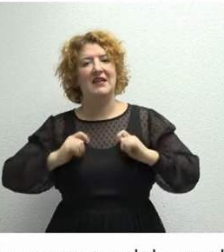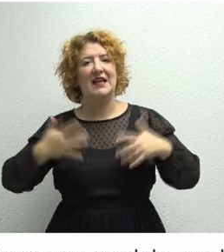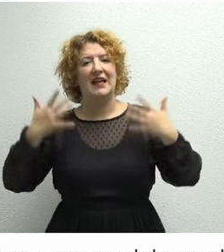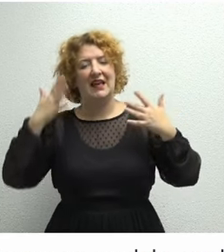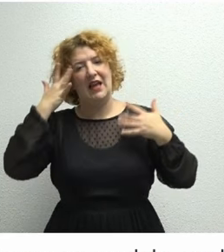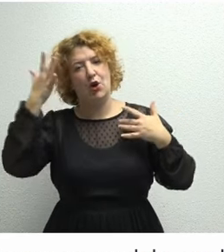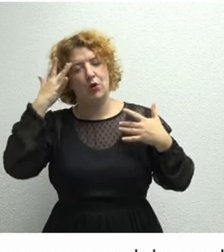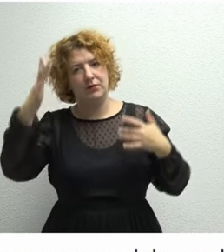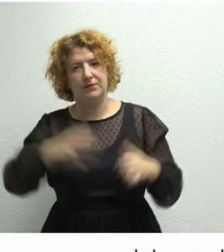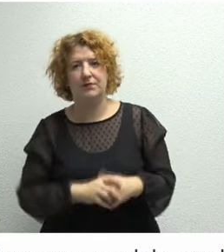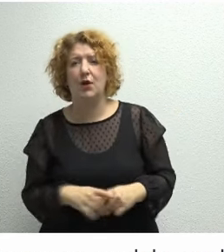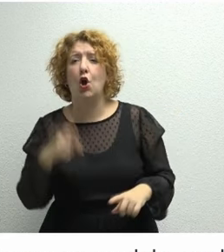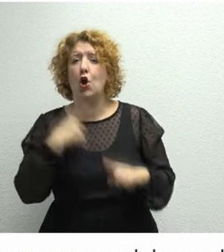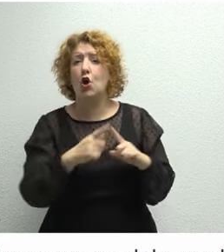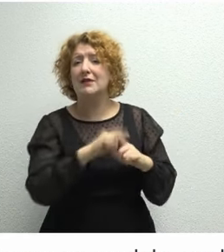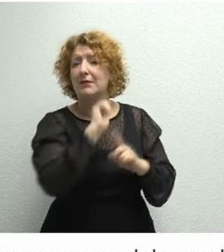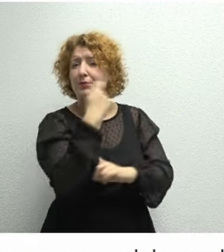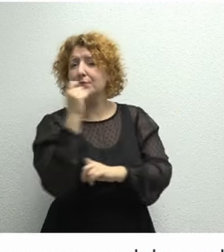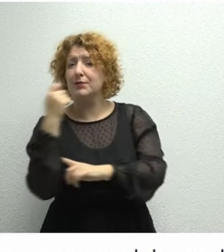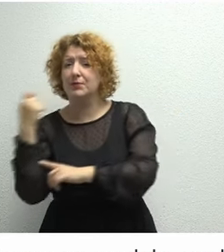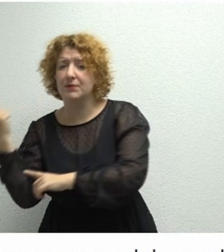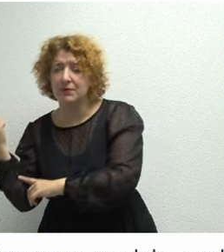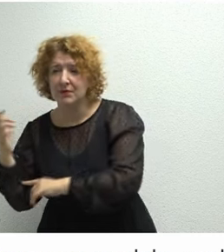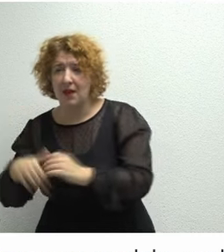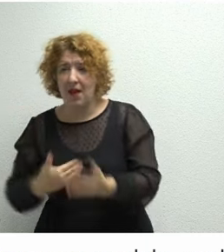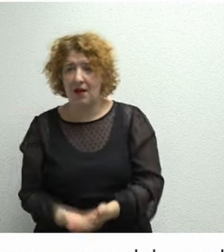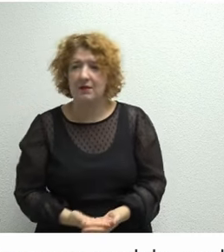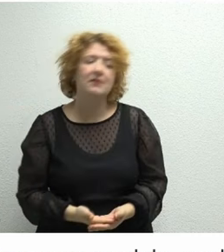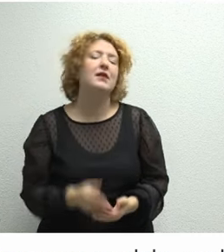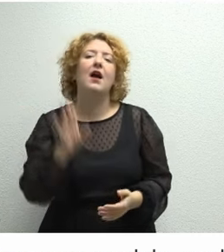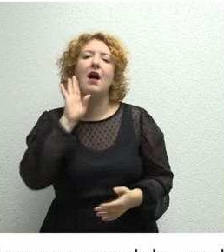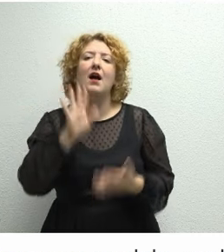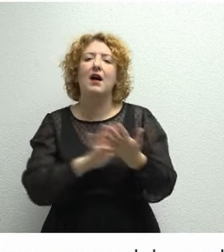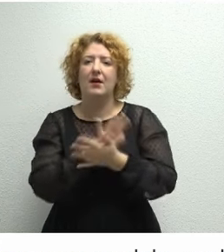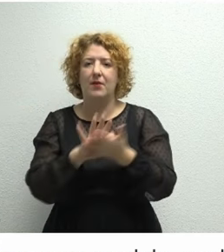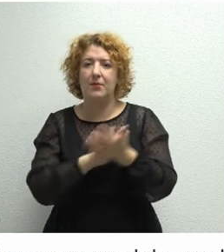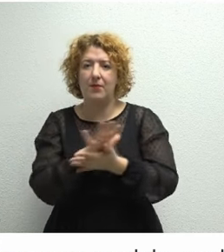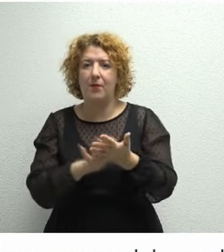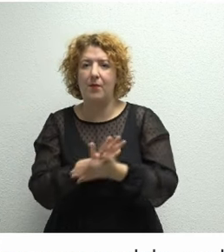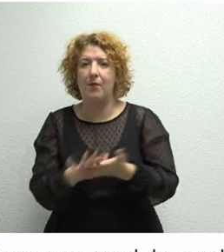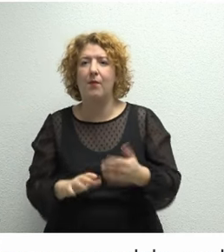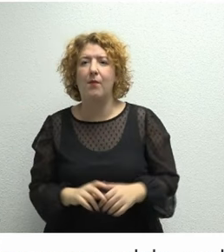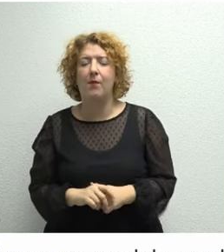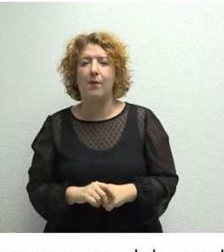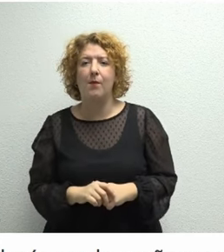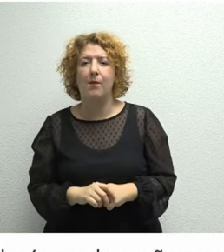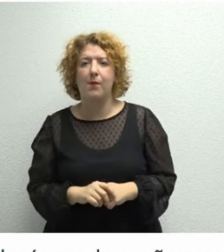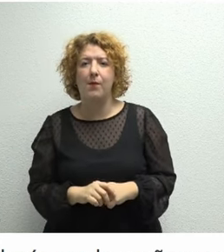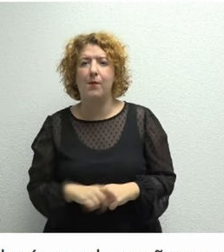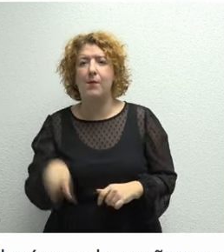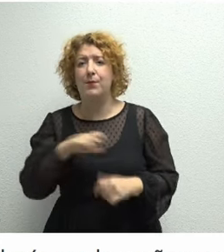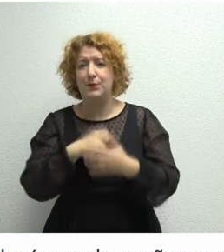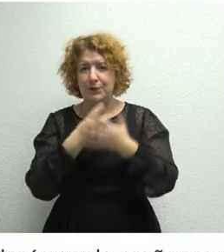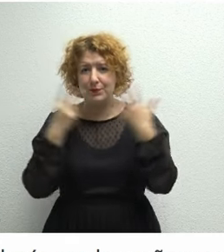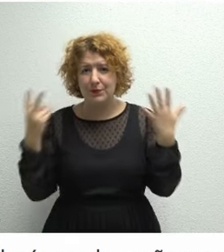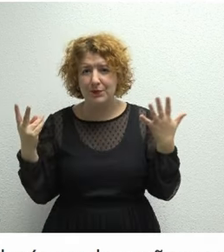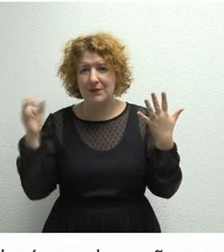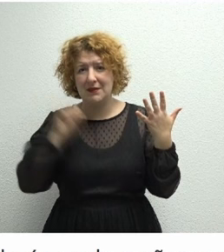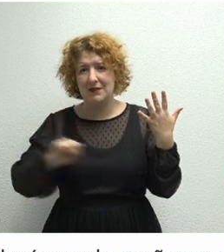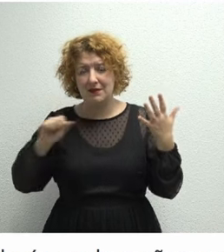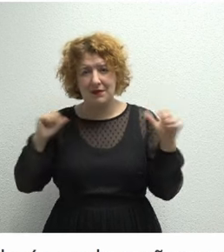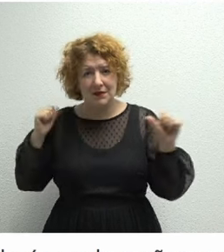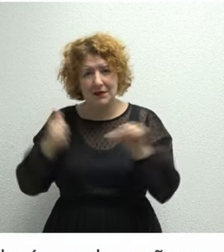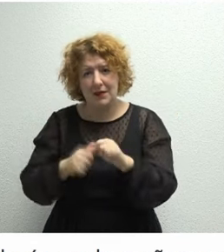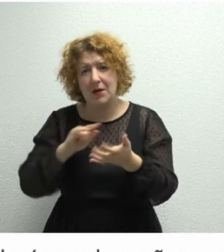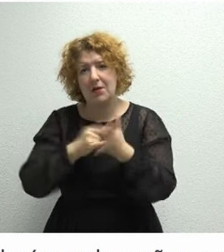significativos que nos ha llevado a día de hoy Bueno pues lo habéis comentado algunos esta mañana hemos durante 17 años hemos hecho acciones